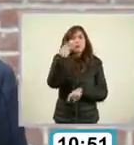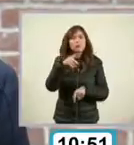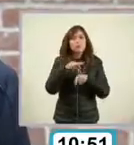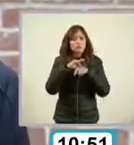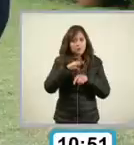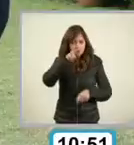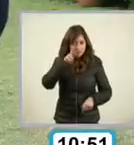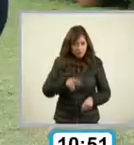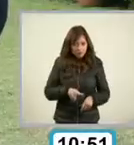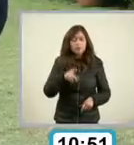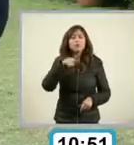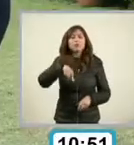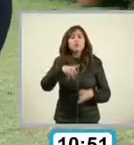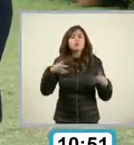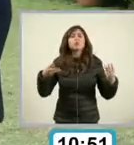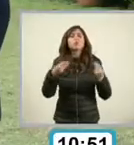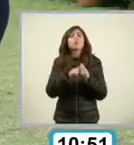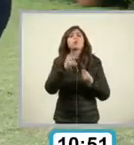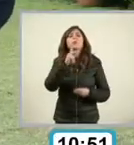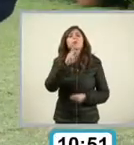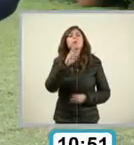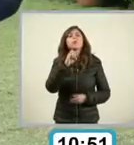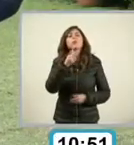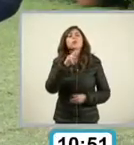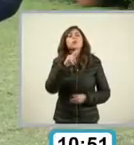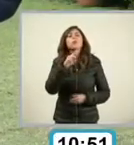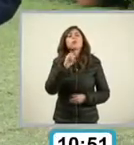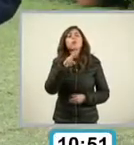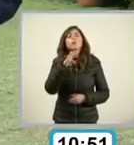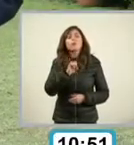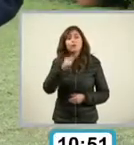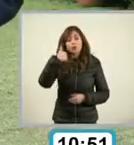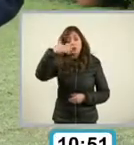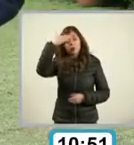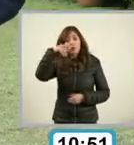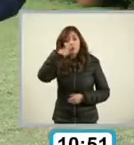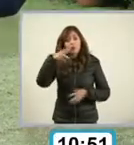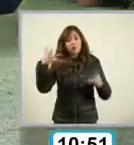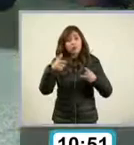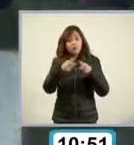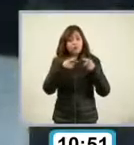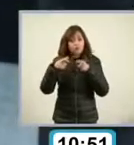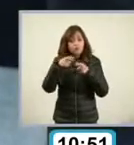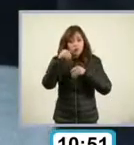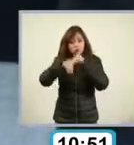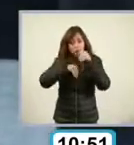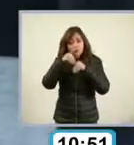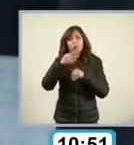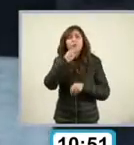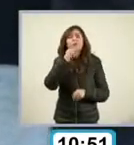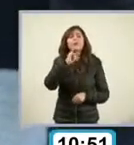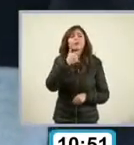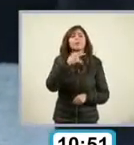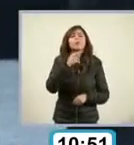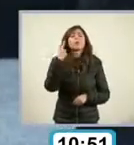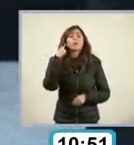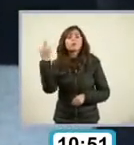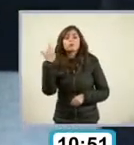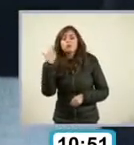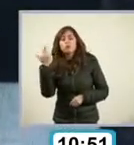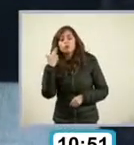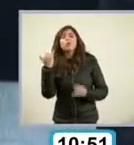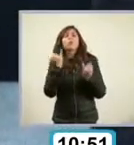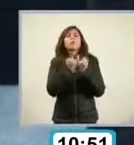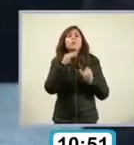realidad, pero participan grandes productores, porque sabemos que el hacer un material discográfico es el ingeniero de audio, es